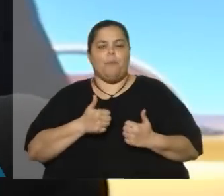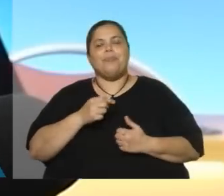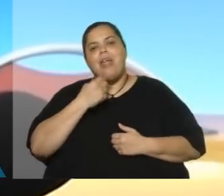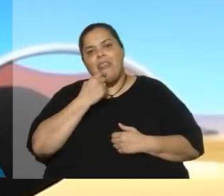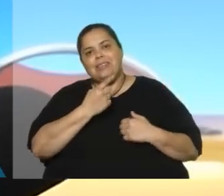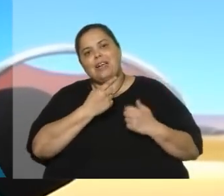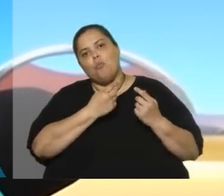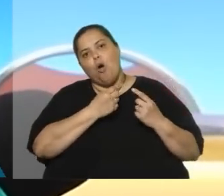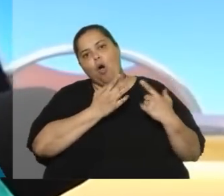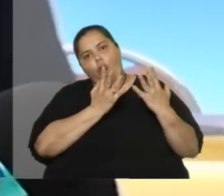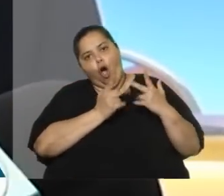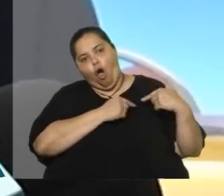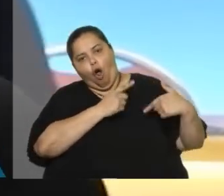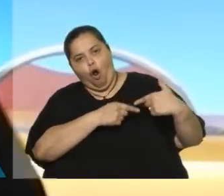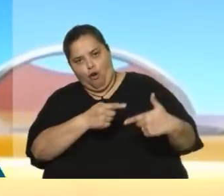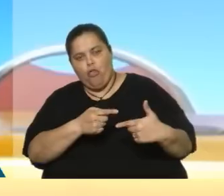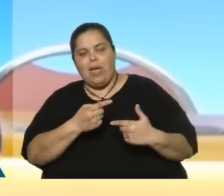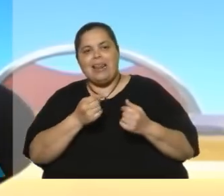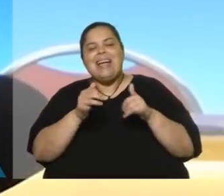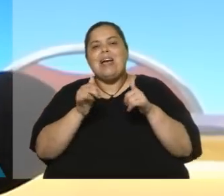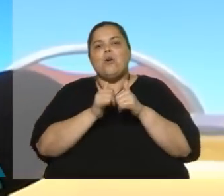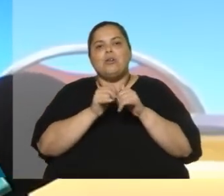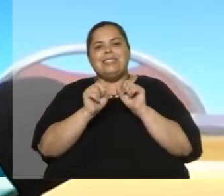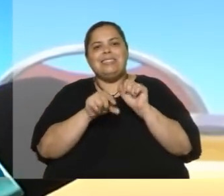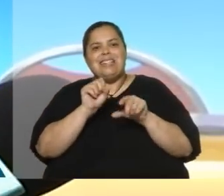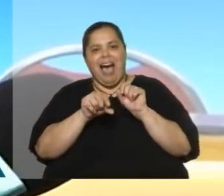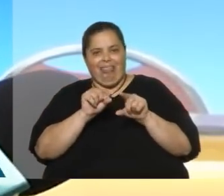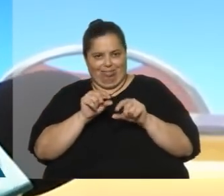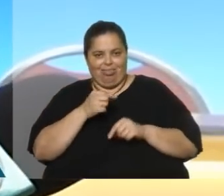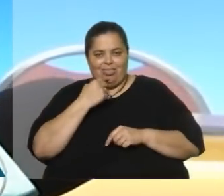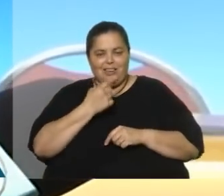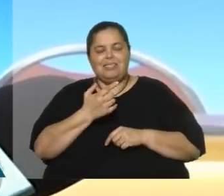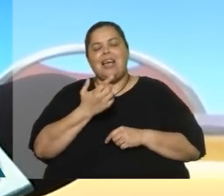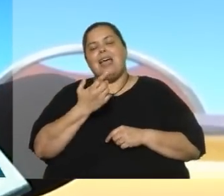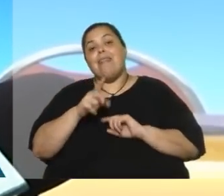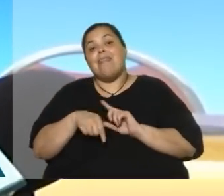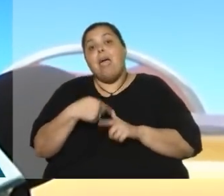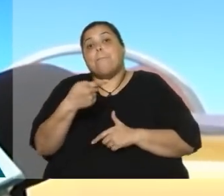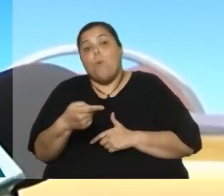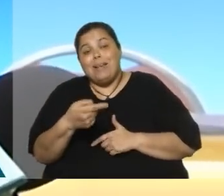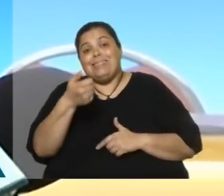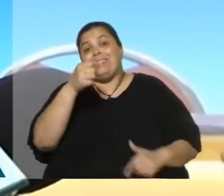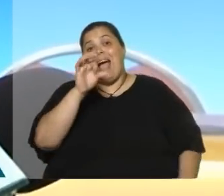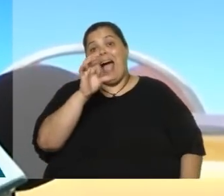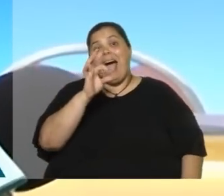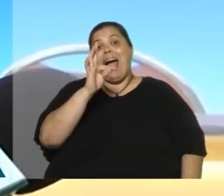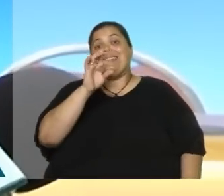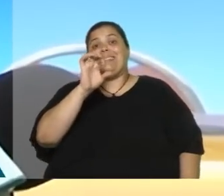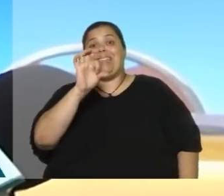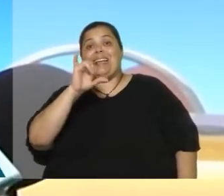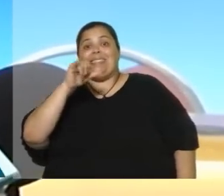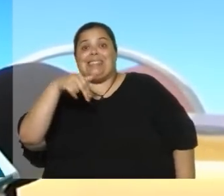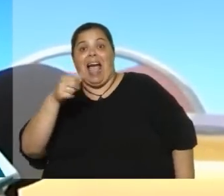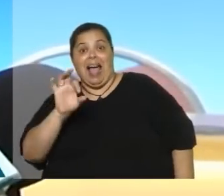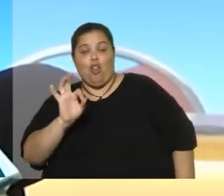cronológico de los chats, se dice que después de que Astesiano recibió un pago por